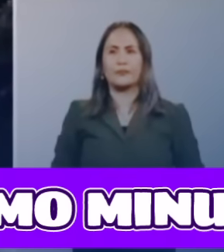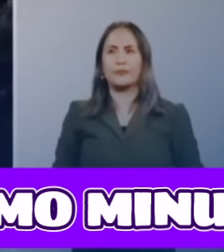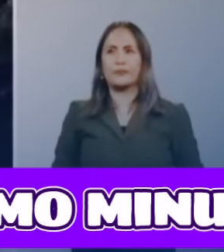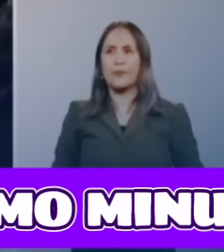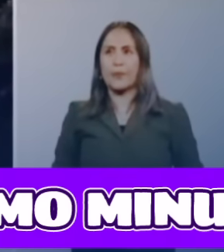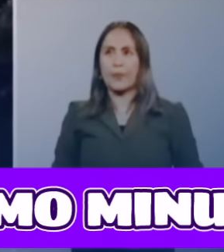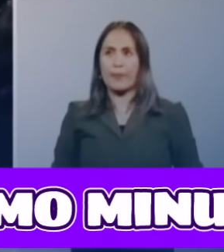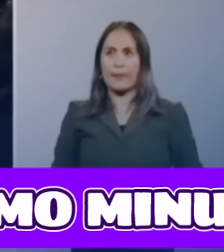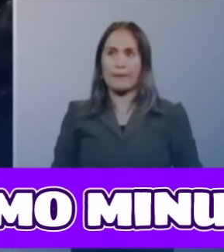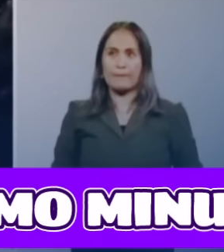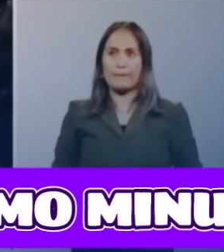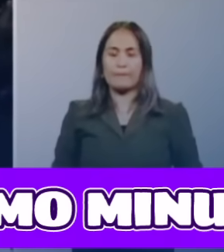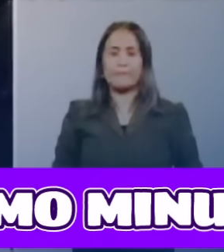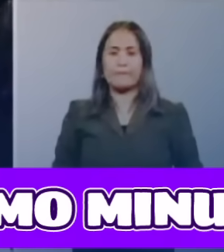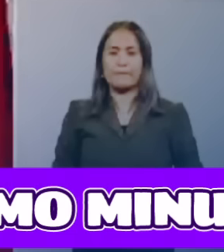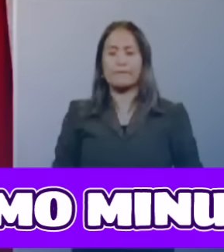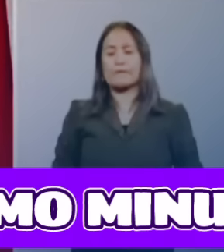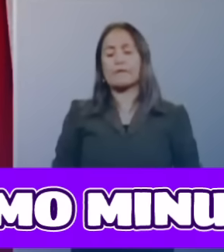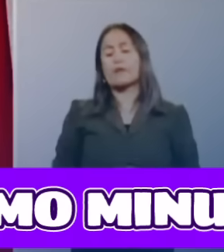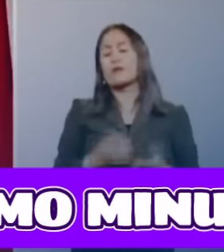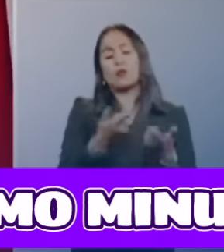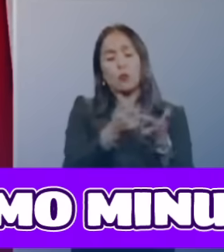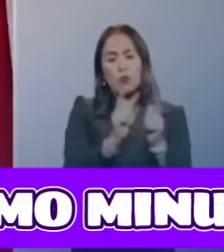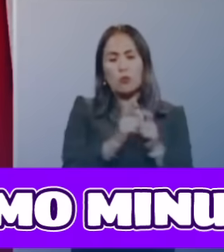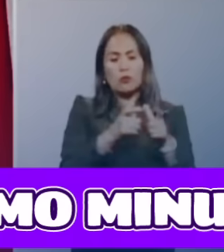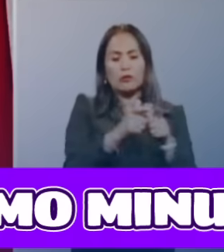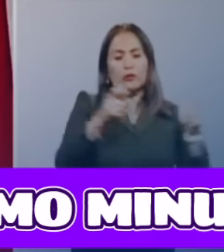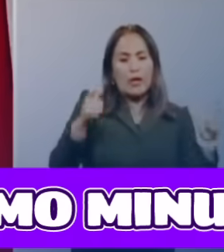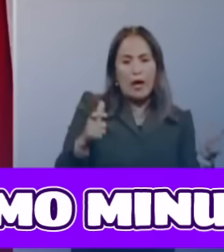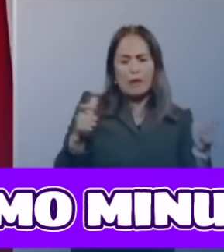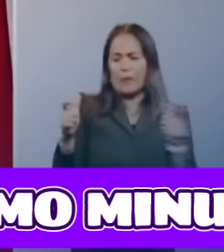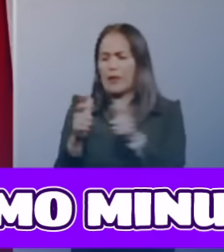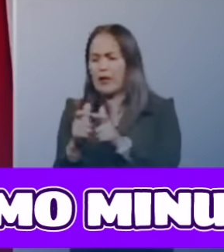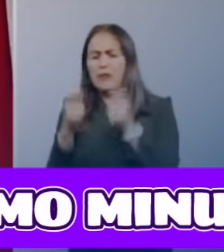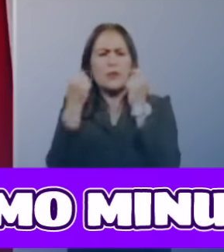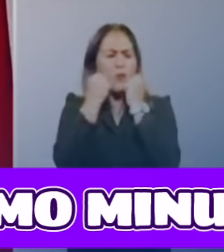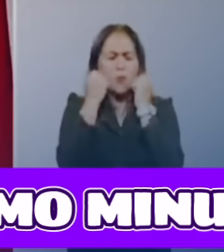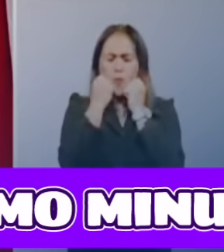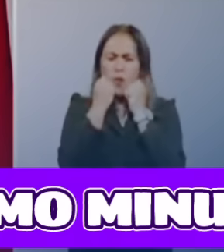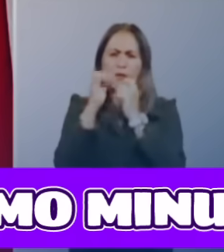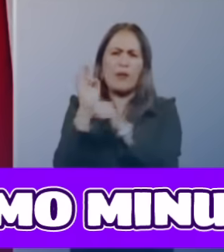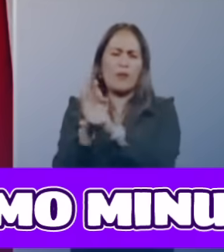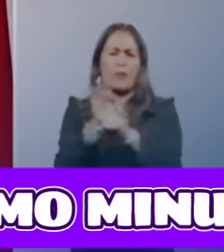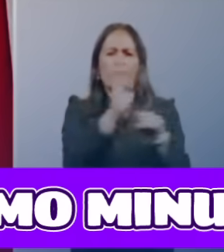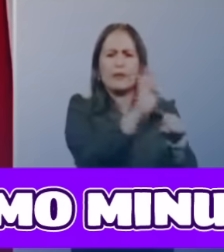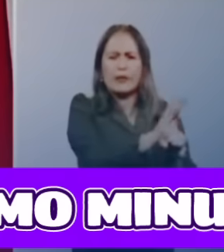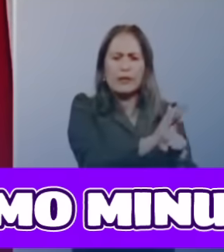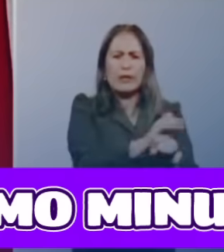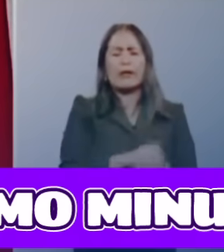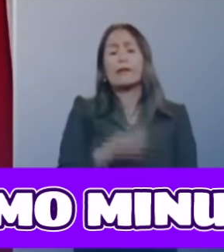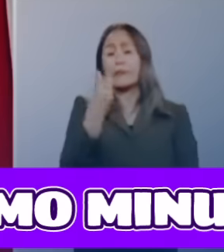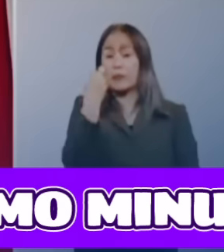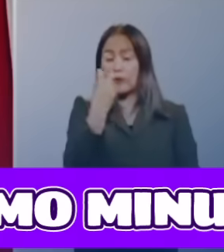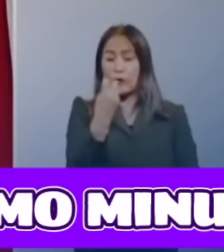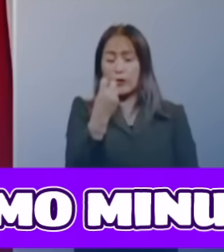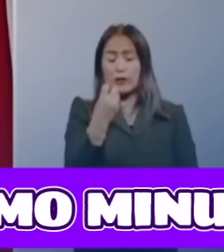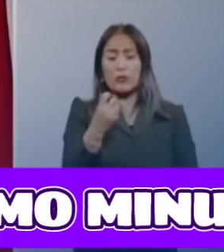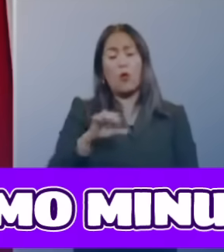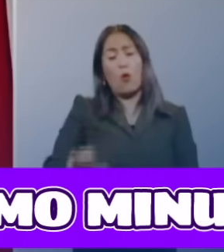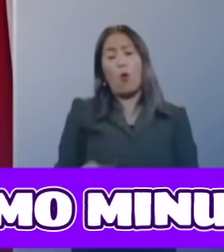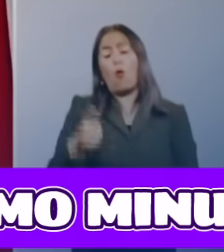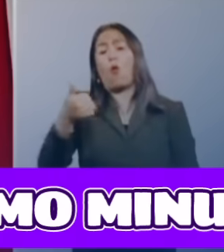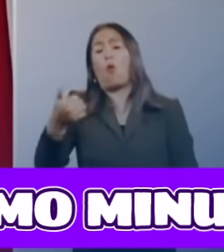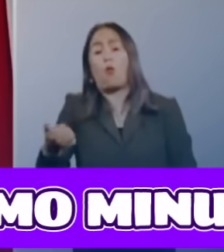mayoría, mayorías y minorías. En este marco, ningún estado de cosas